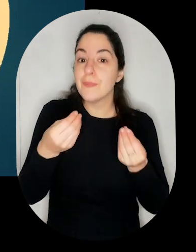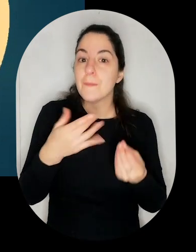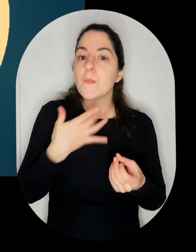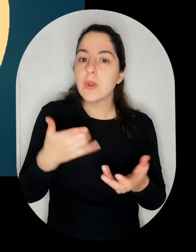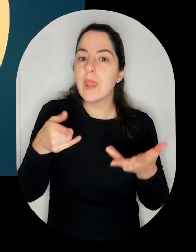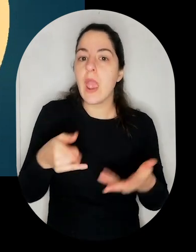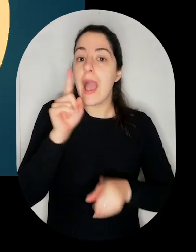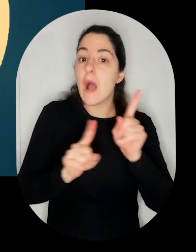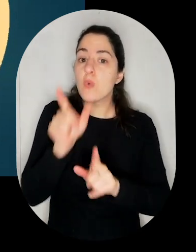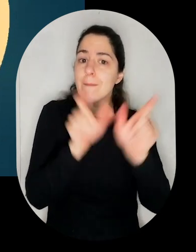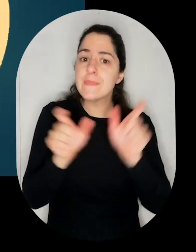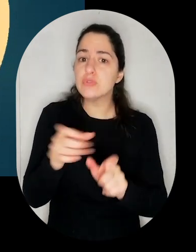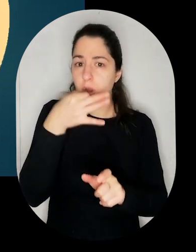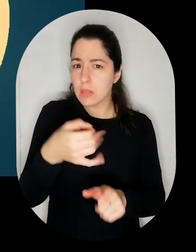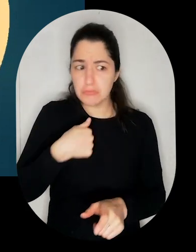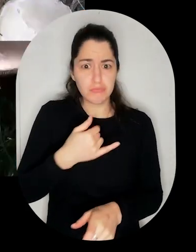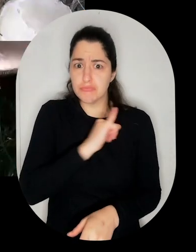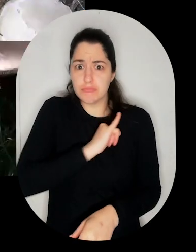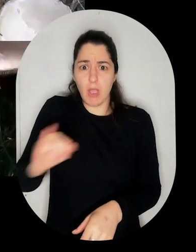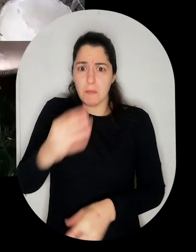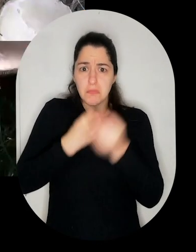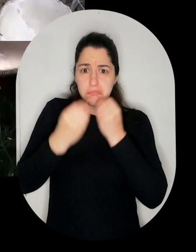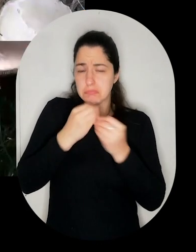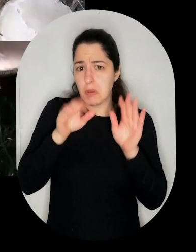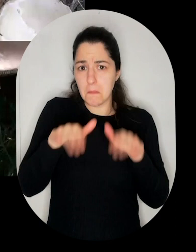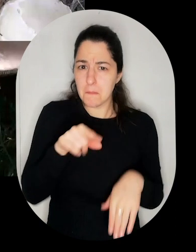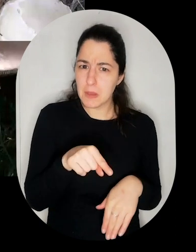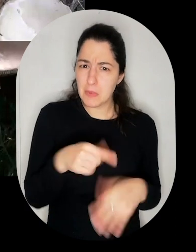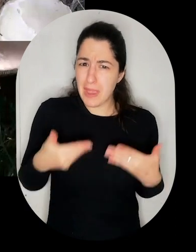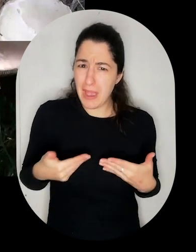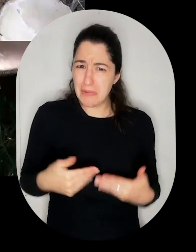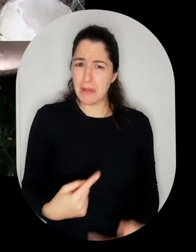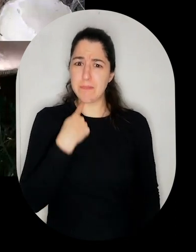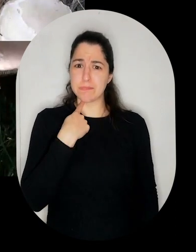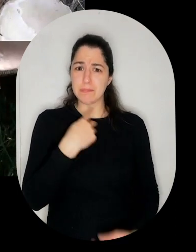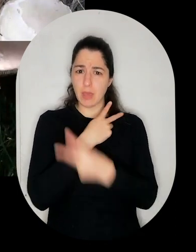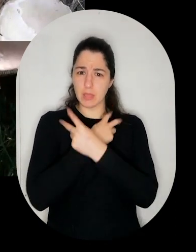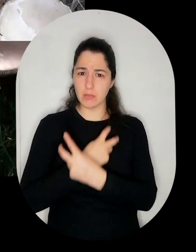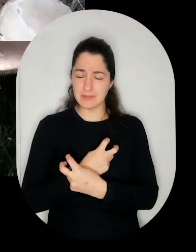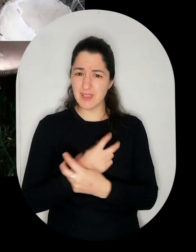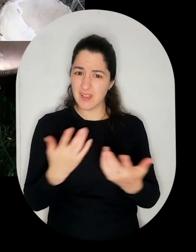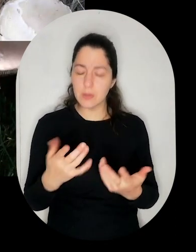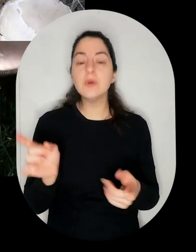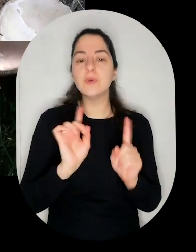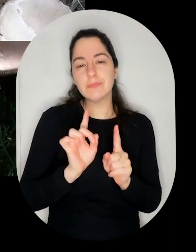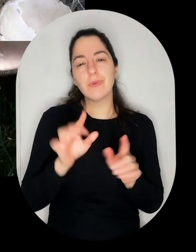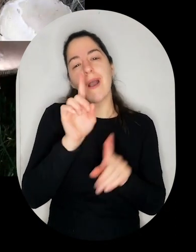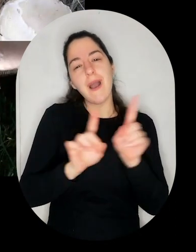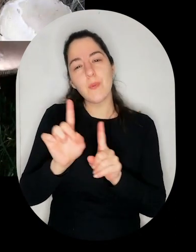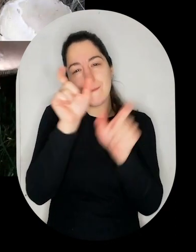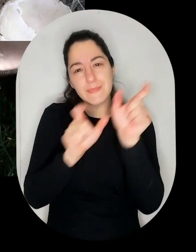pasó ahora, y es por confusión de especies muy parecidas. Tenemos, vamos a ver solamente un par de ejemplos por un tema de tiempo,